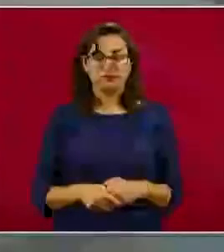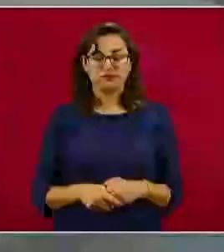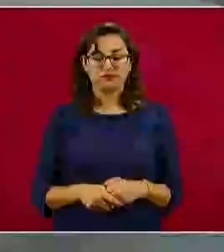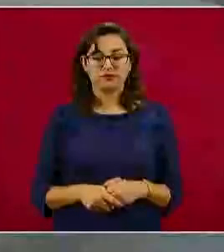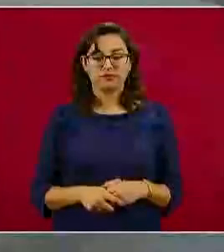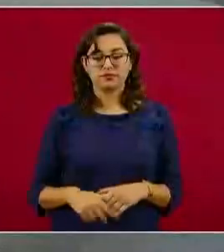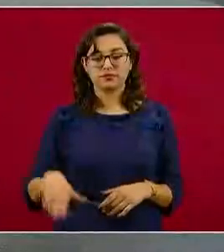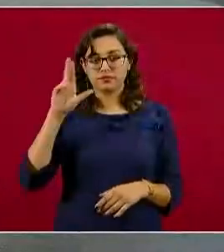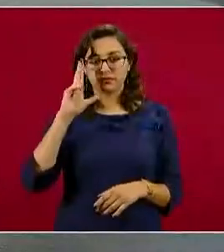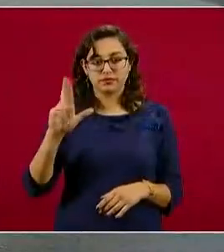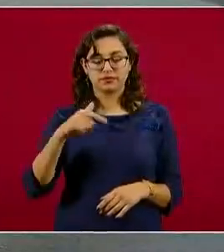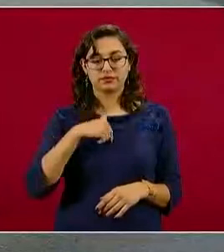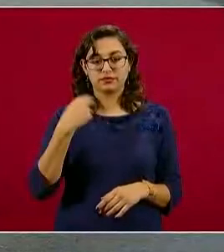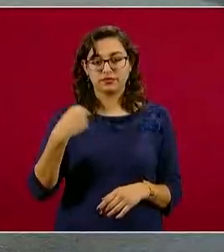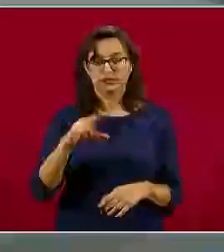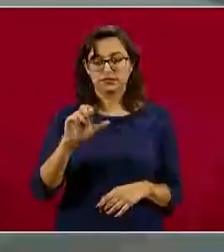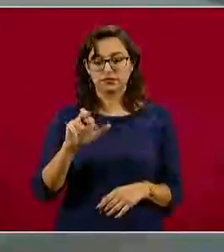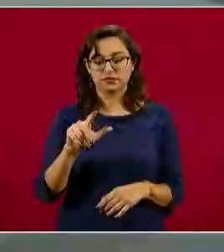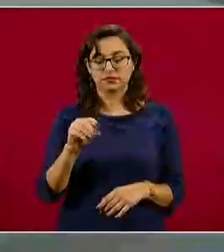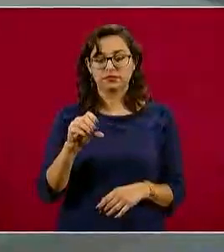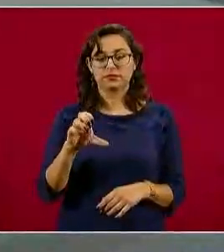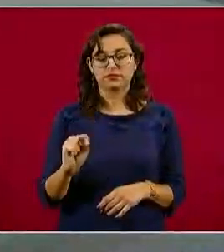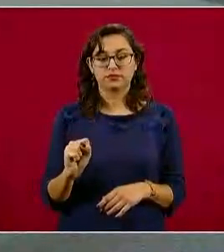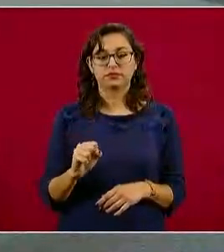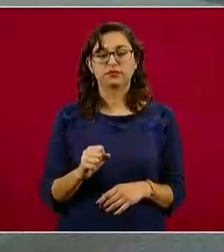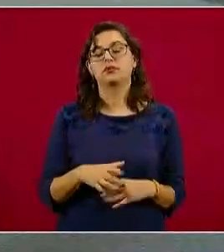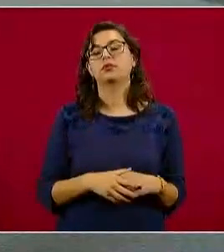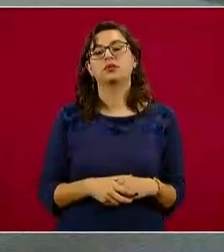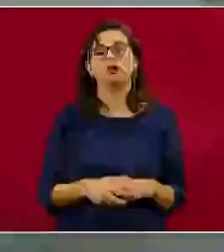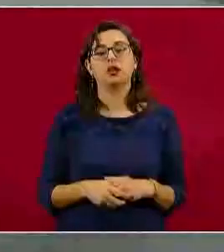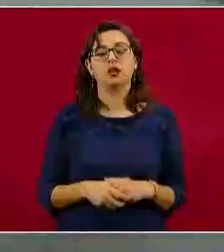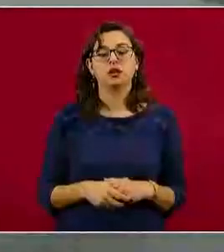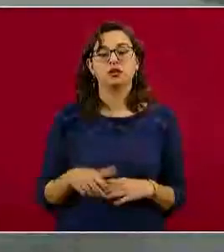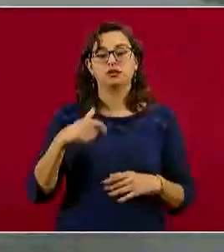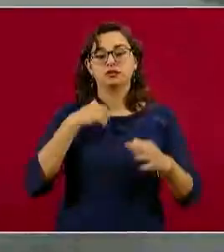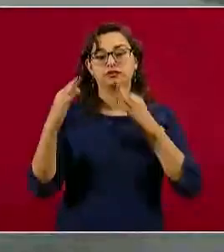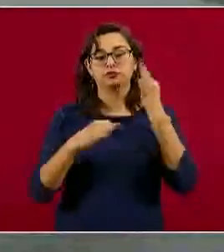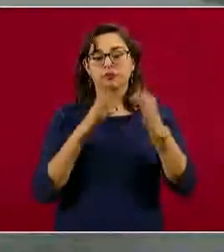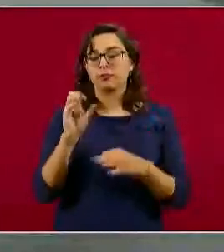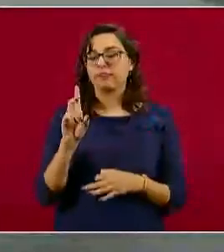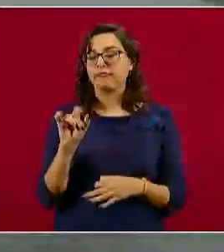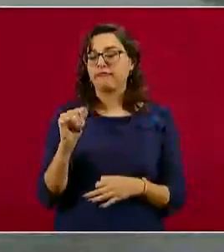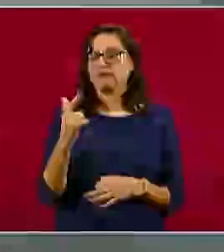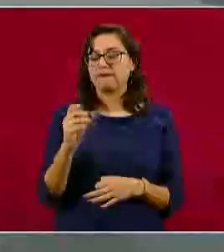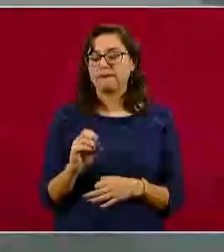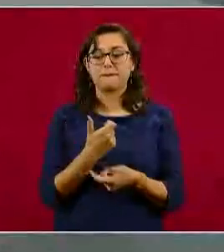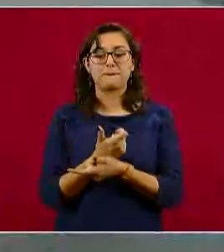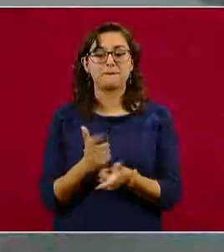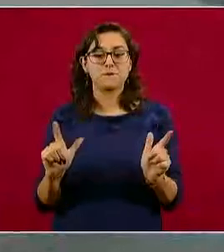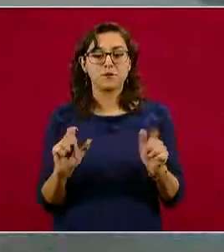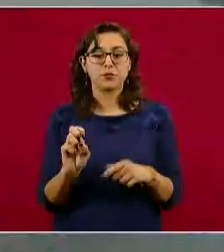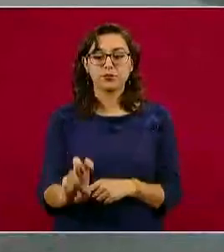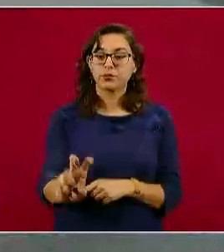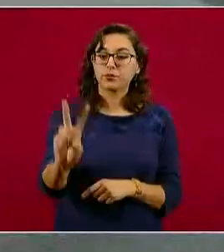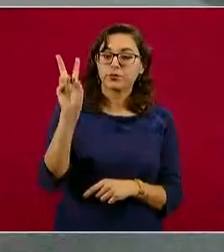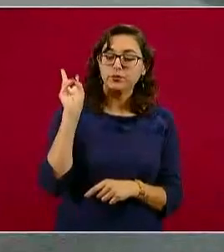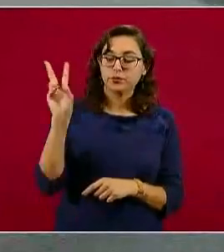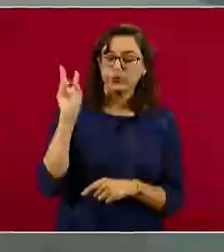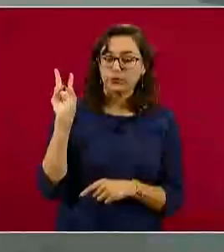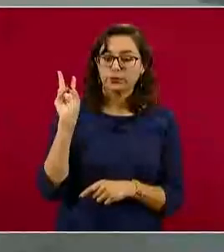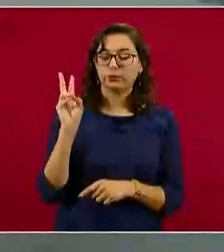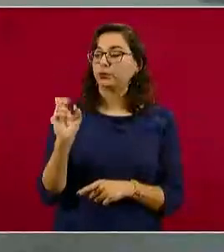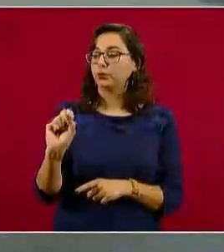Hola, Carlos Tomasini de Código Libre. Dos preguntas. Una, el viernes veíamos y ahorita durante